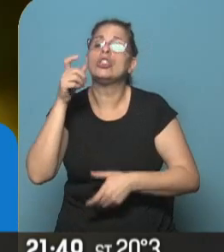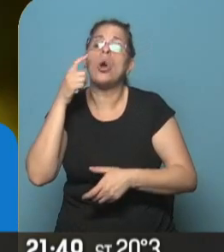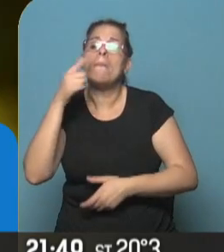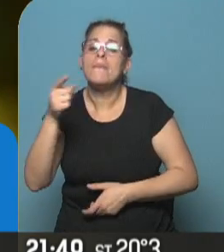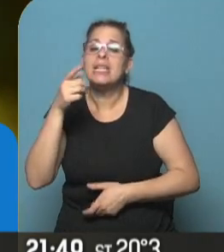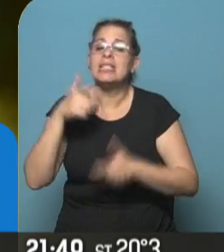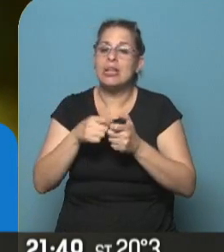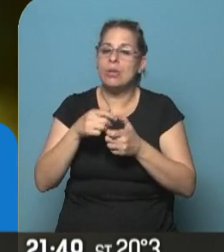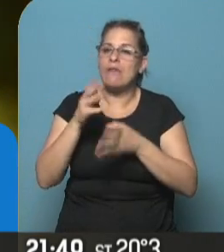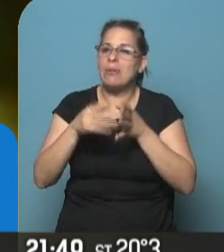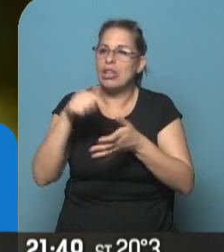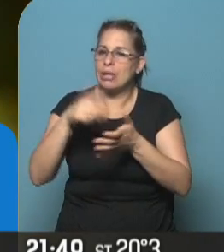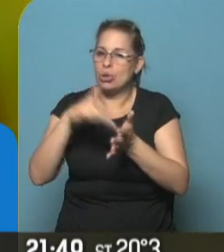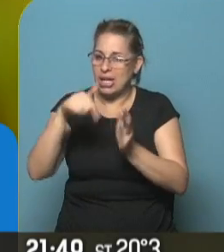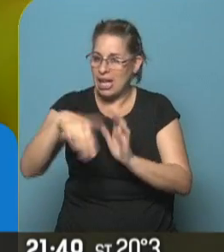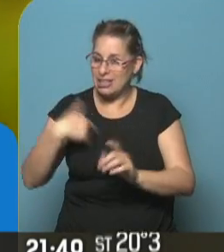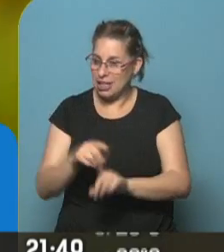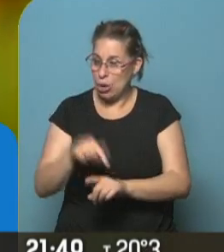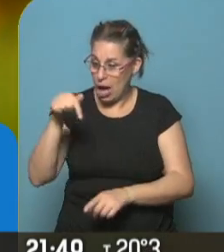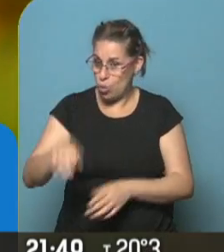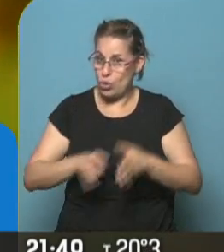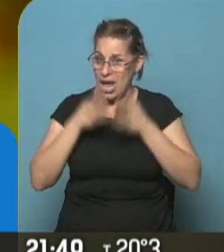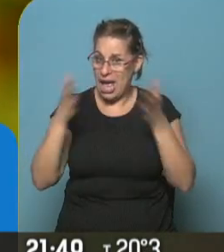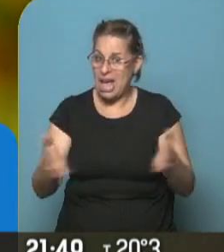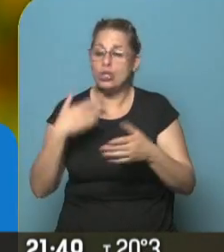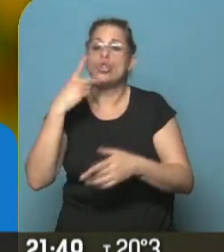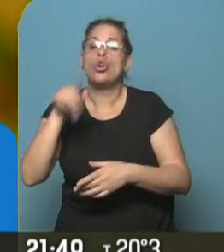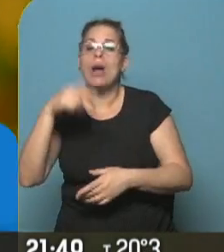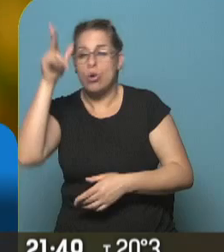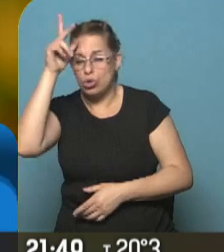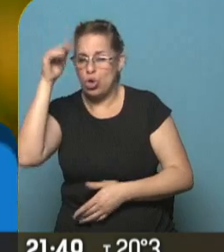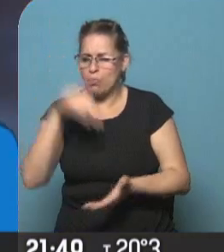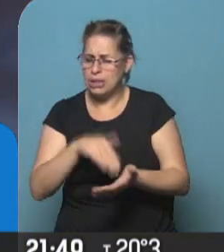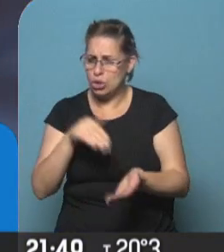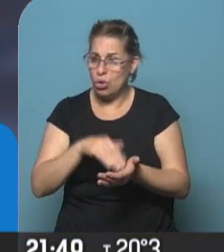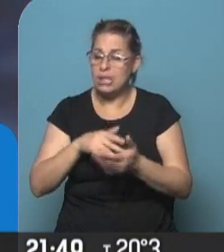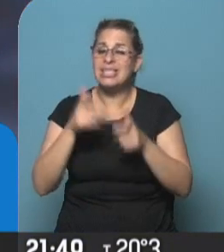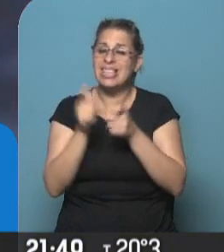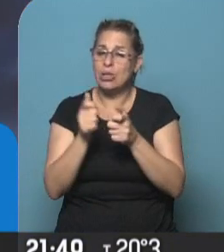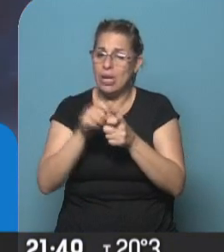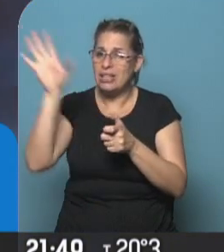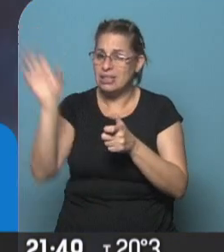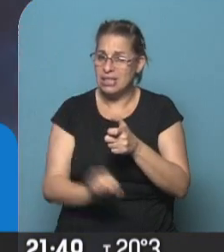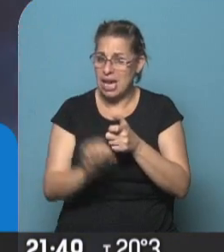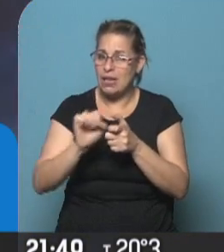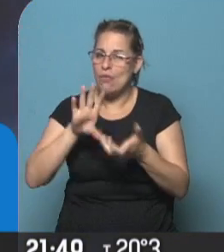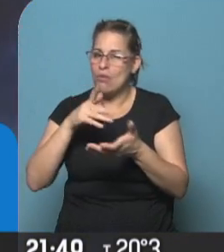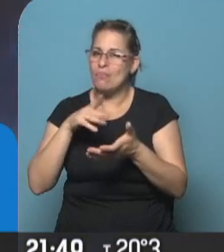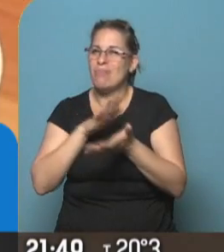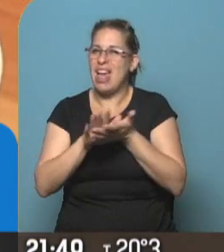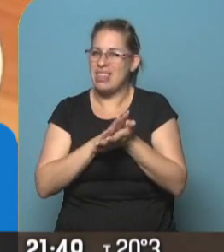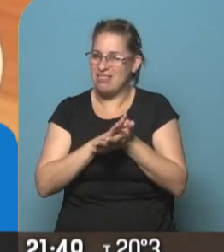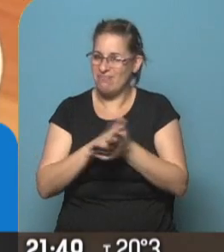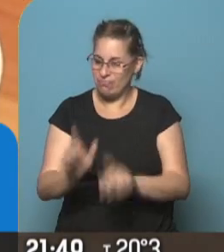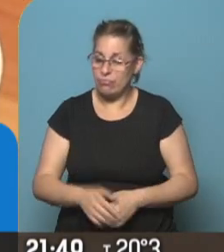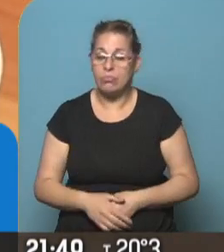fabricados para usarse en la argentina y este año serán 2,8 millones los aparatos traídos de forma ilegal se está